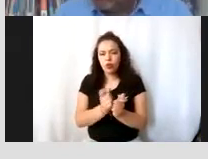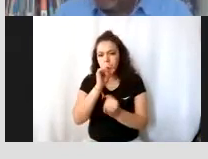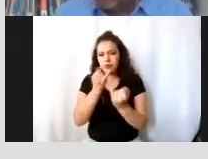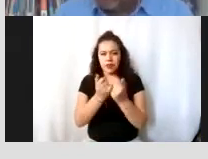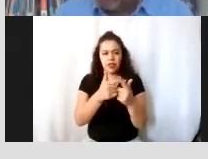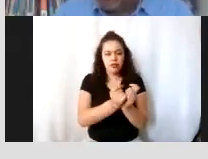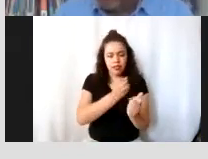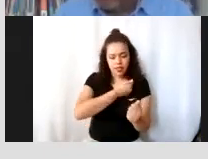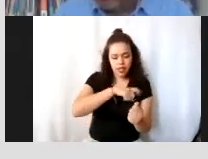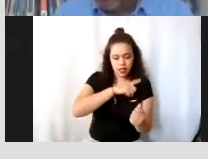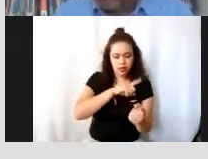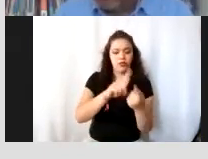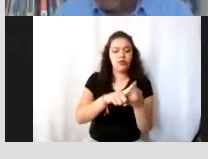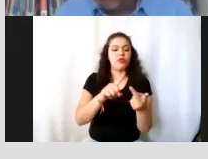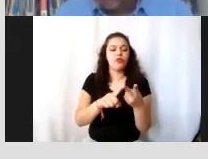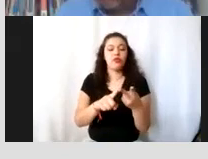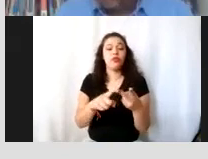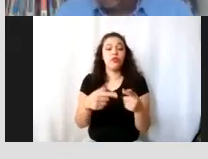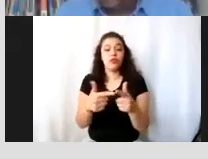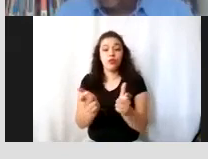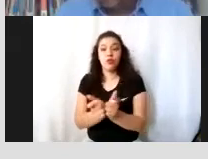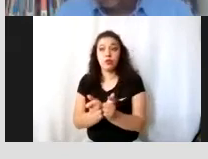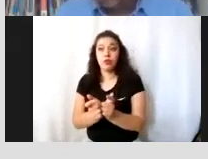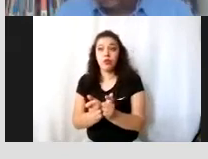salud, rubros de